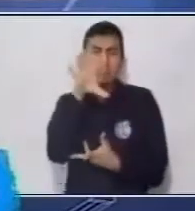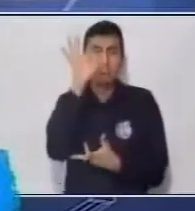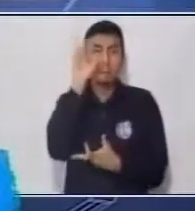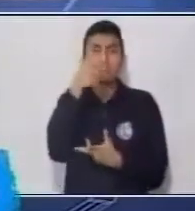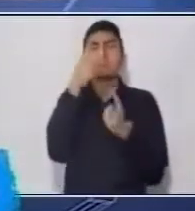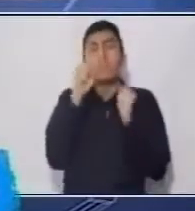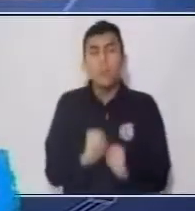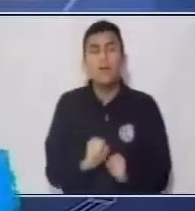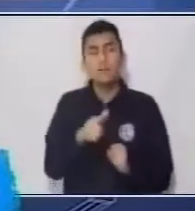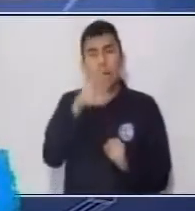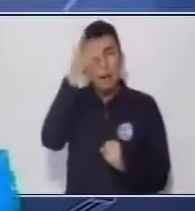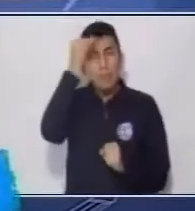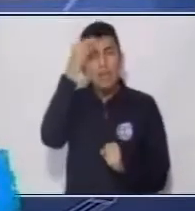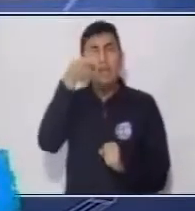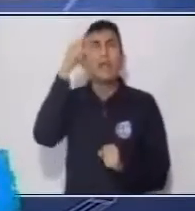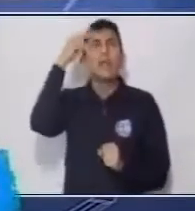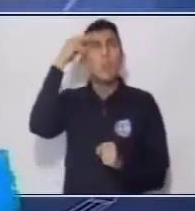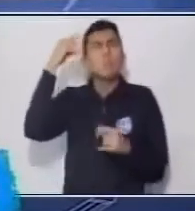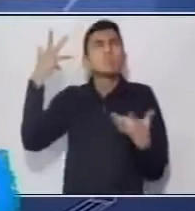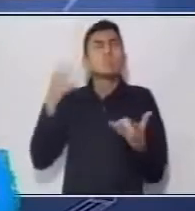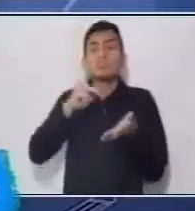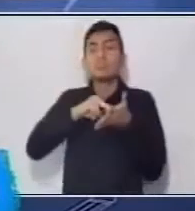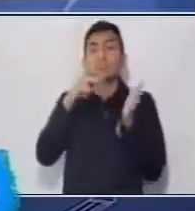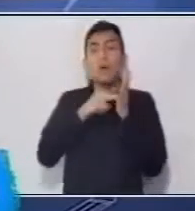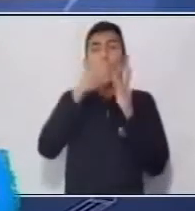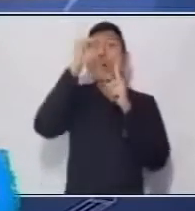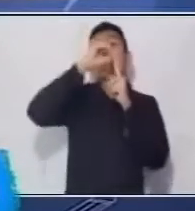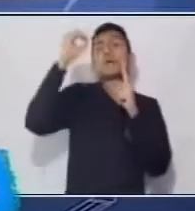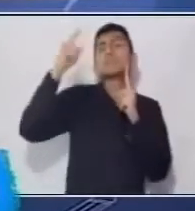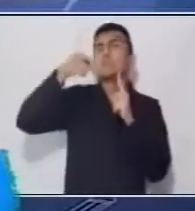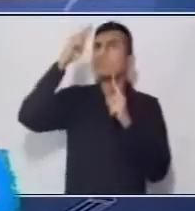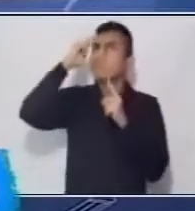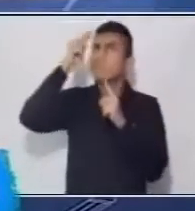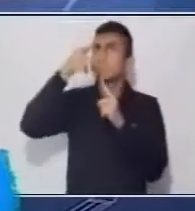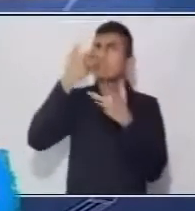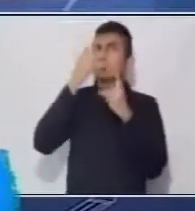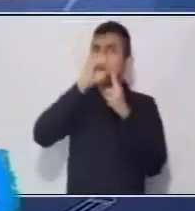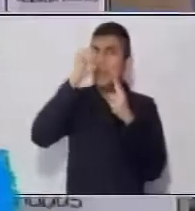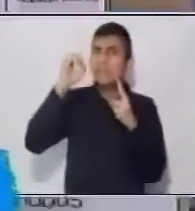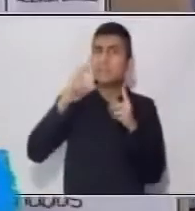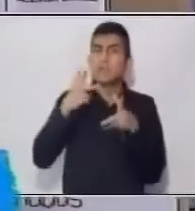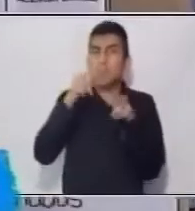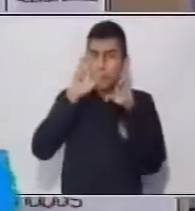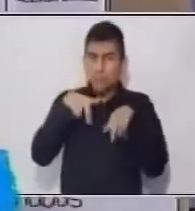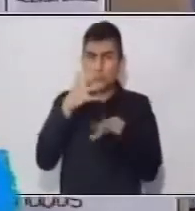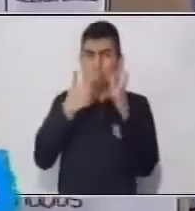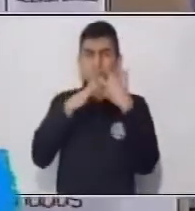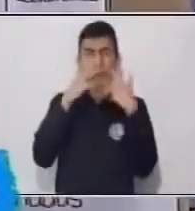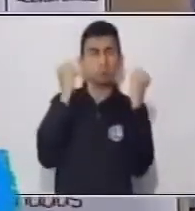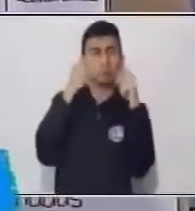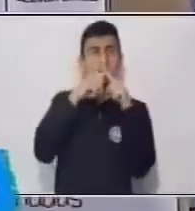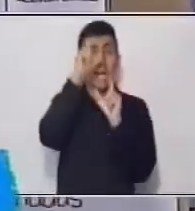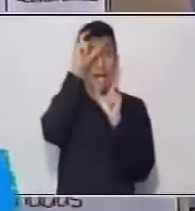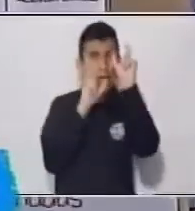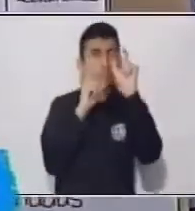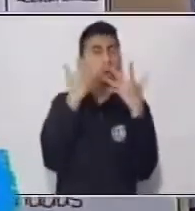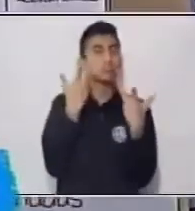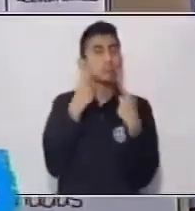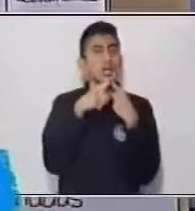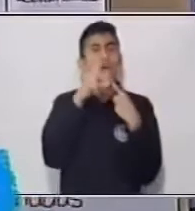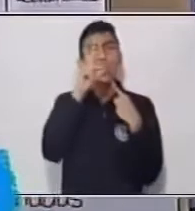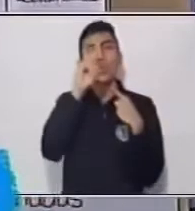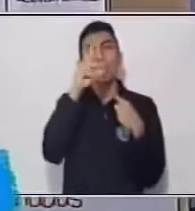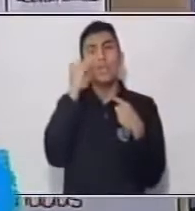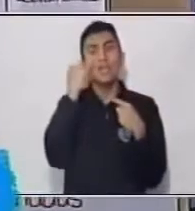cada una de las oraciones según la clasificación de la intención del hablante. Cuando era una